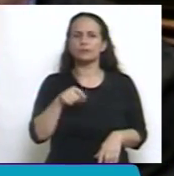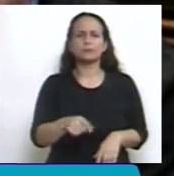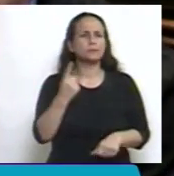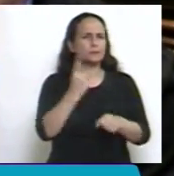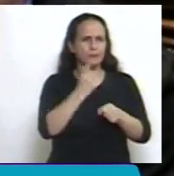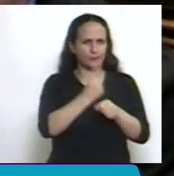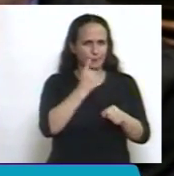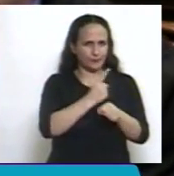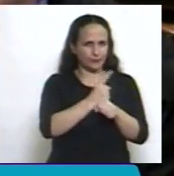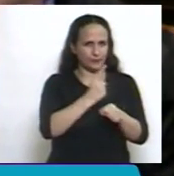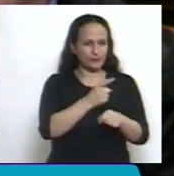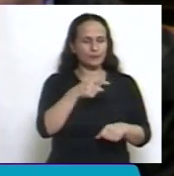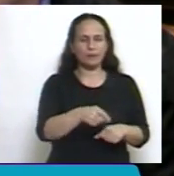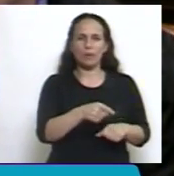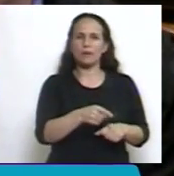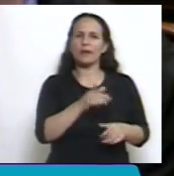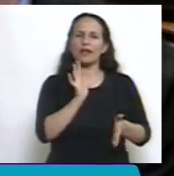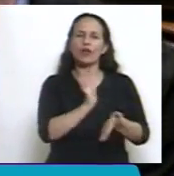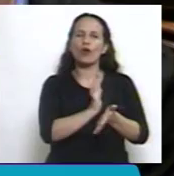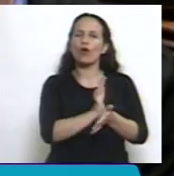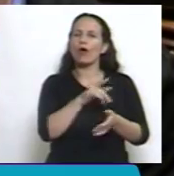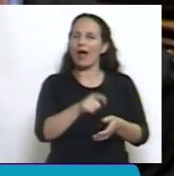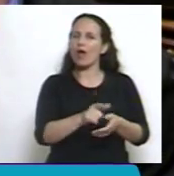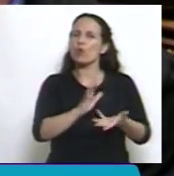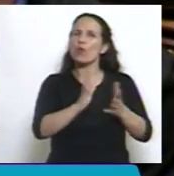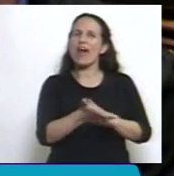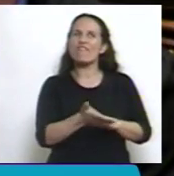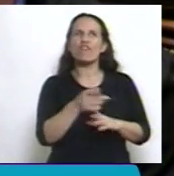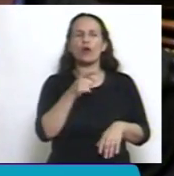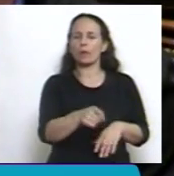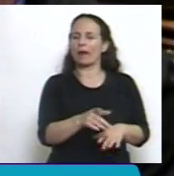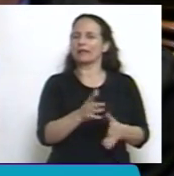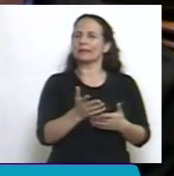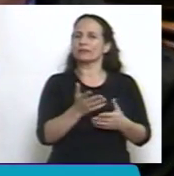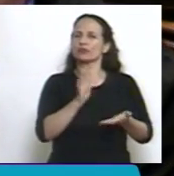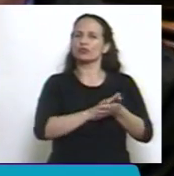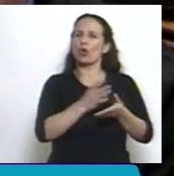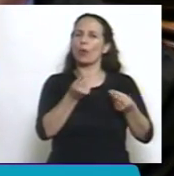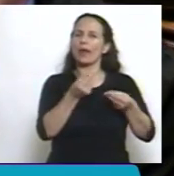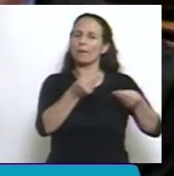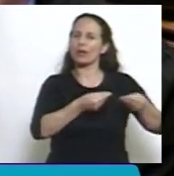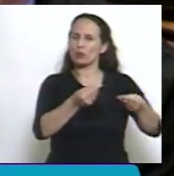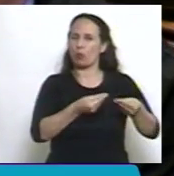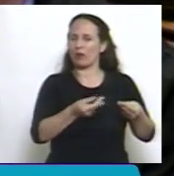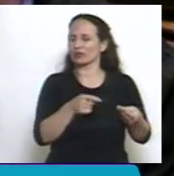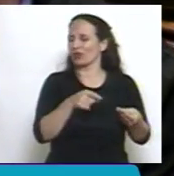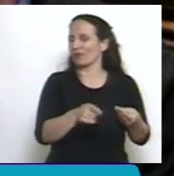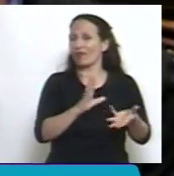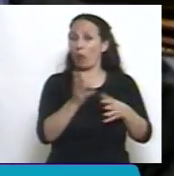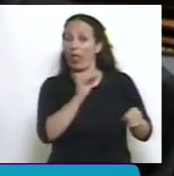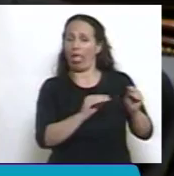lugar, la manipulación escandalosa de las cifras presupuestarias. Y en segundo